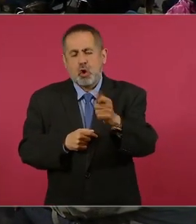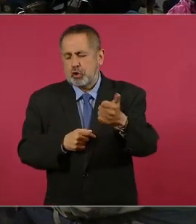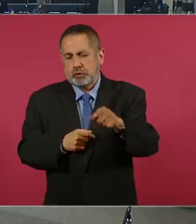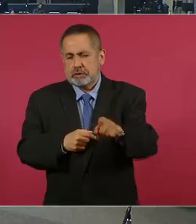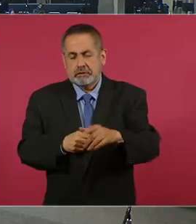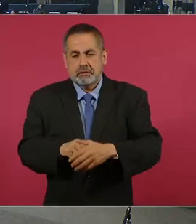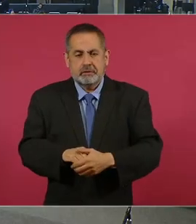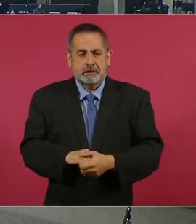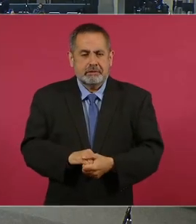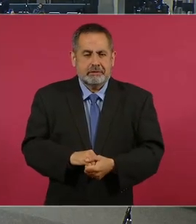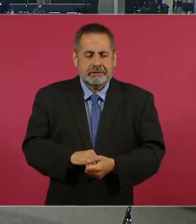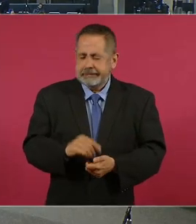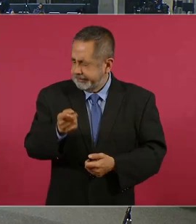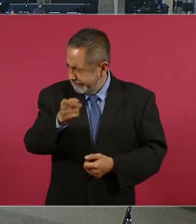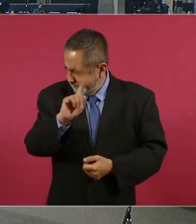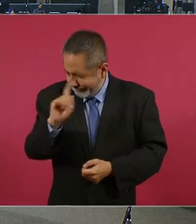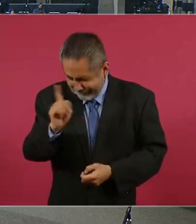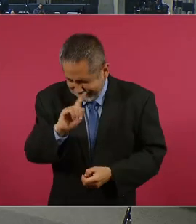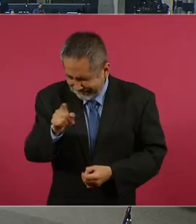Zapotla. No.